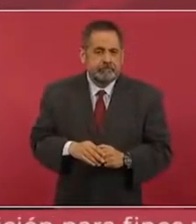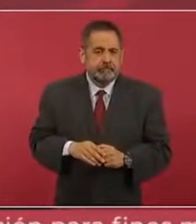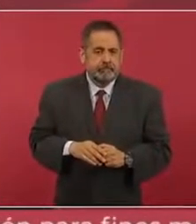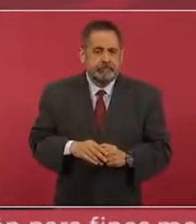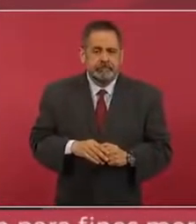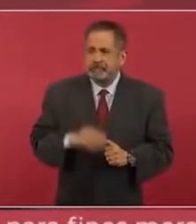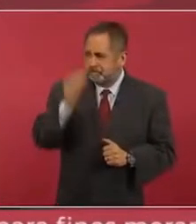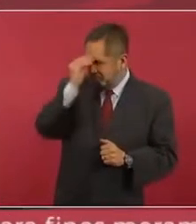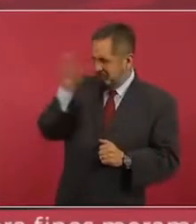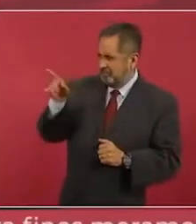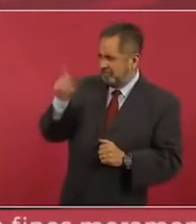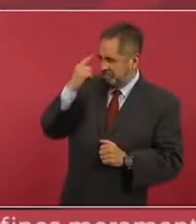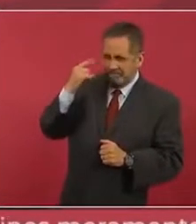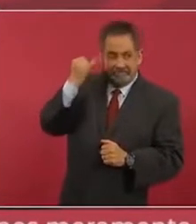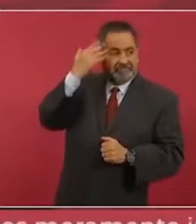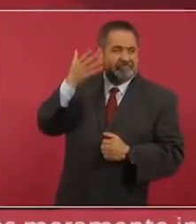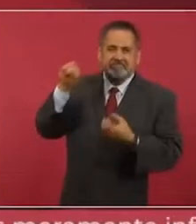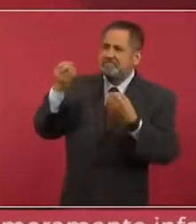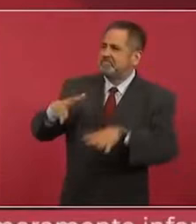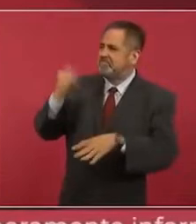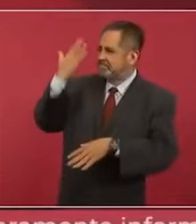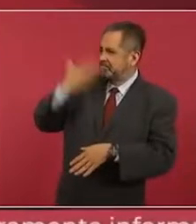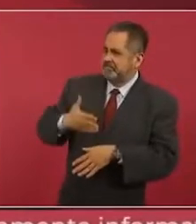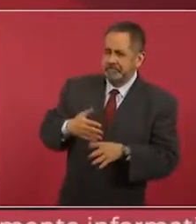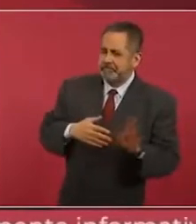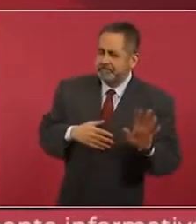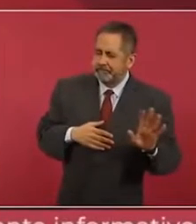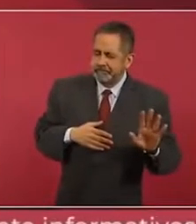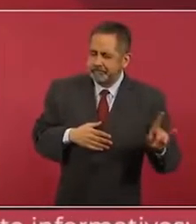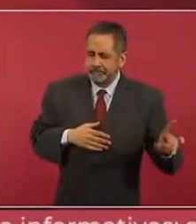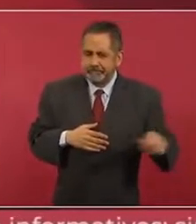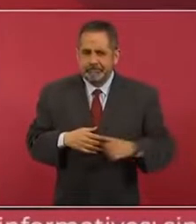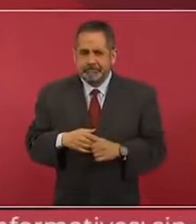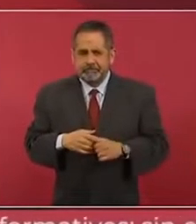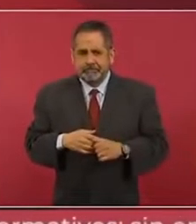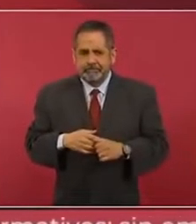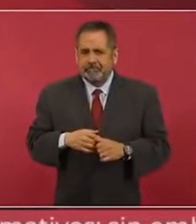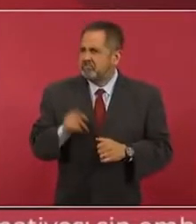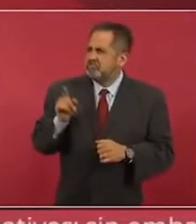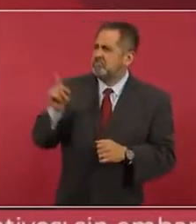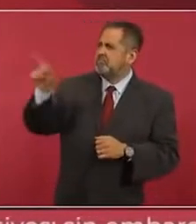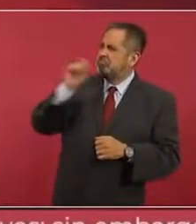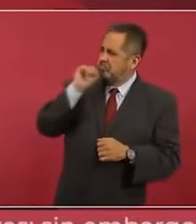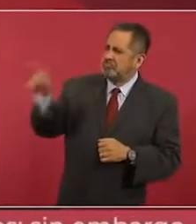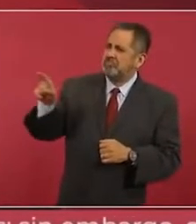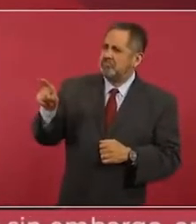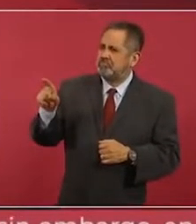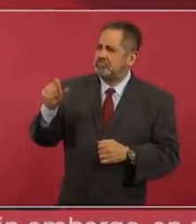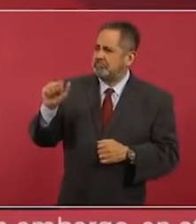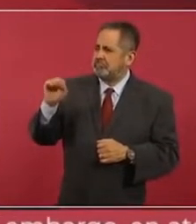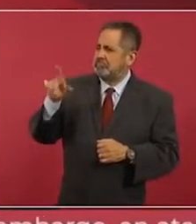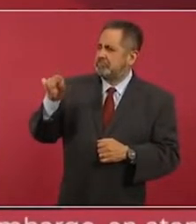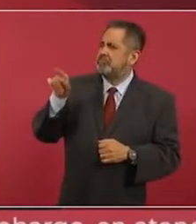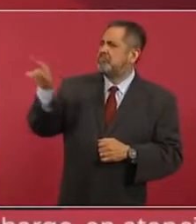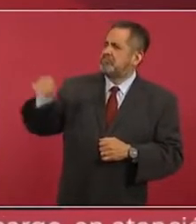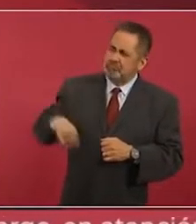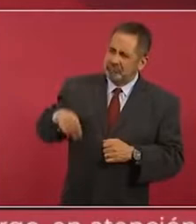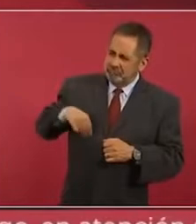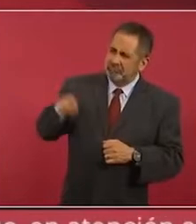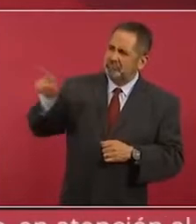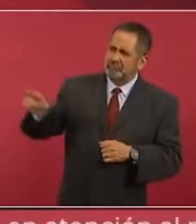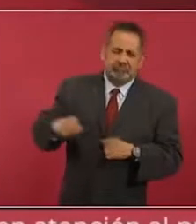hacernos quedar mal a nosotros, ¿no? Incluso si pudieran echarnos la culpa a nosotros de la desaparición de los